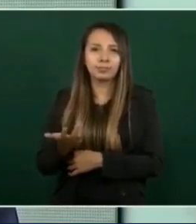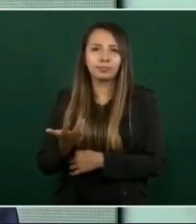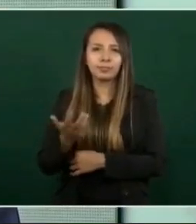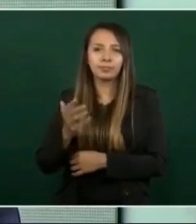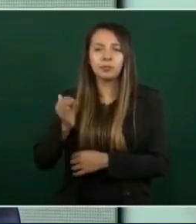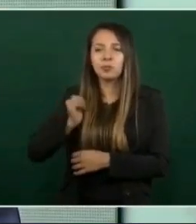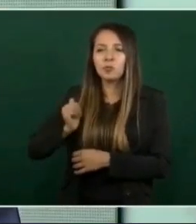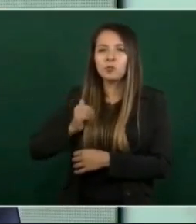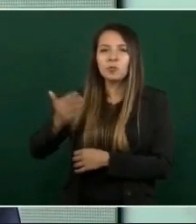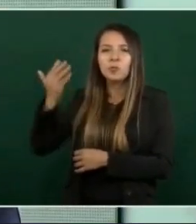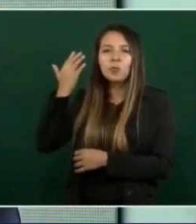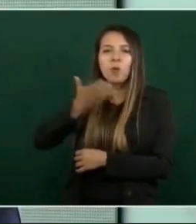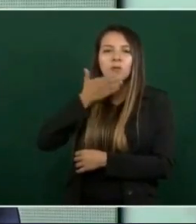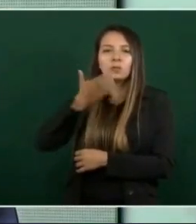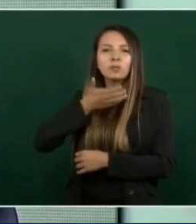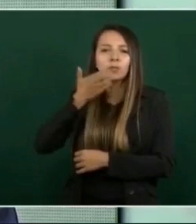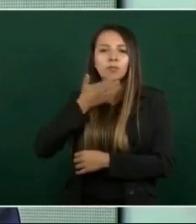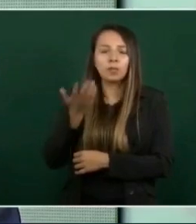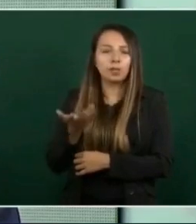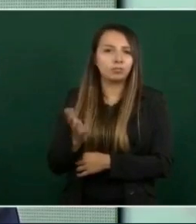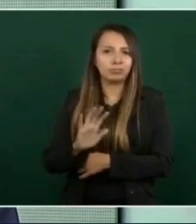régimen no